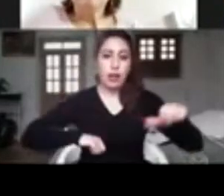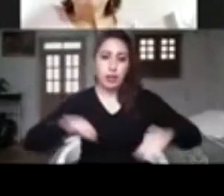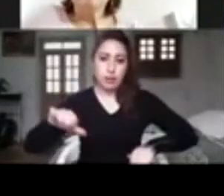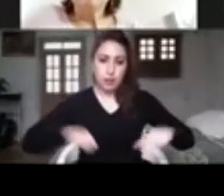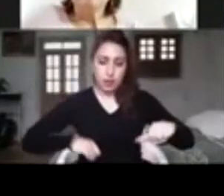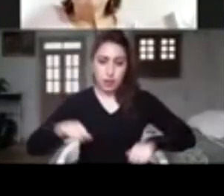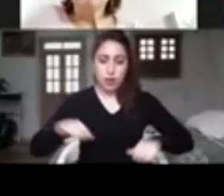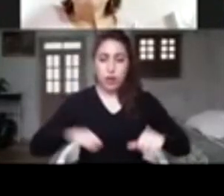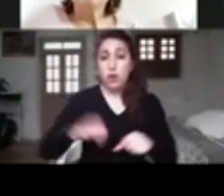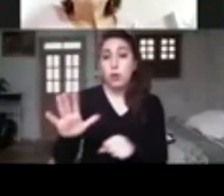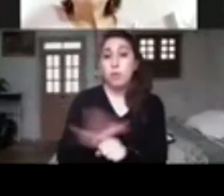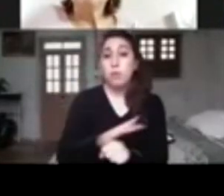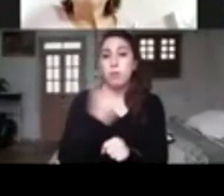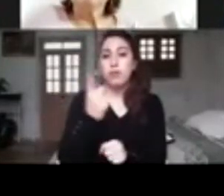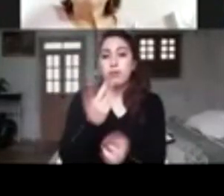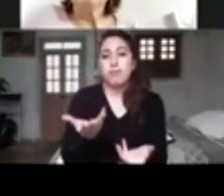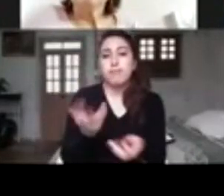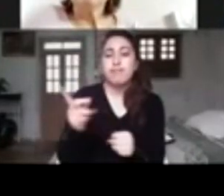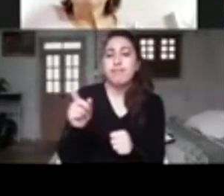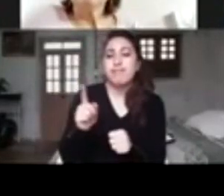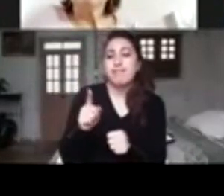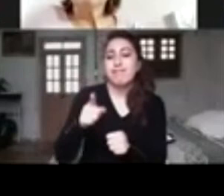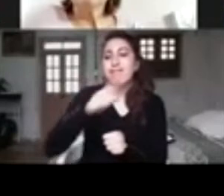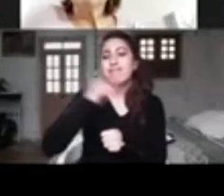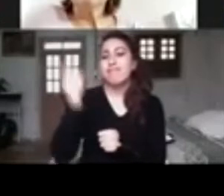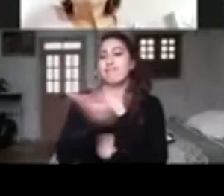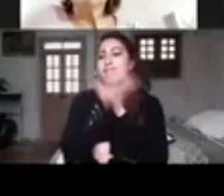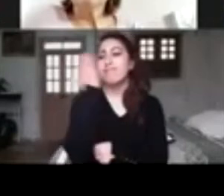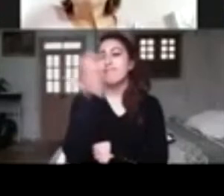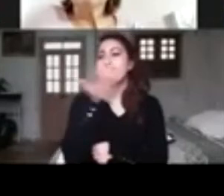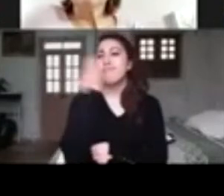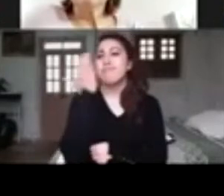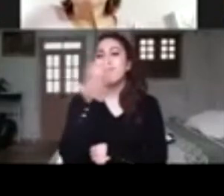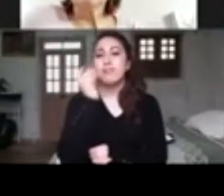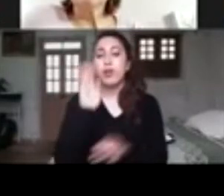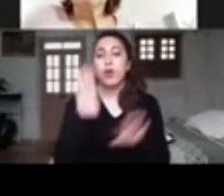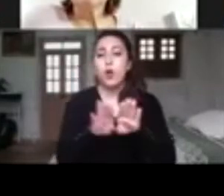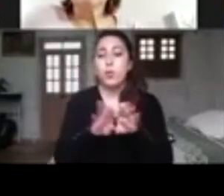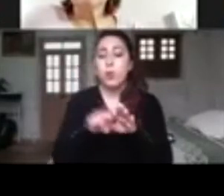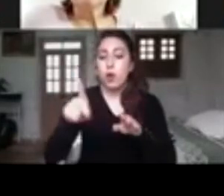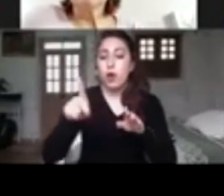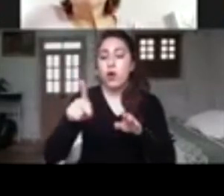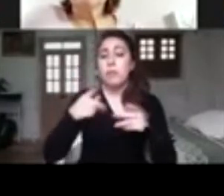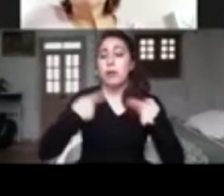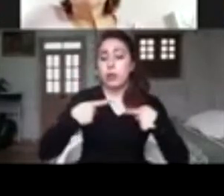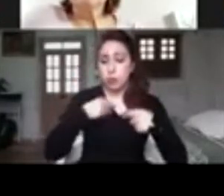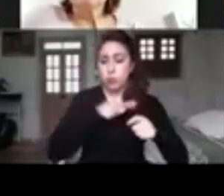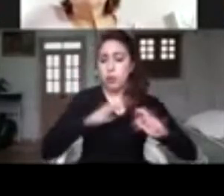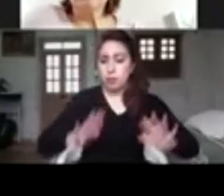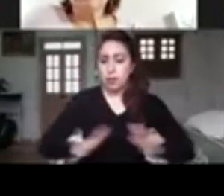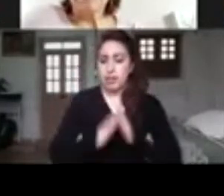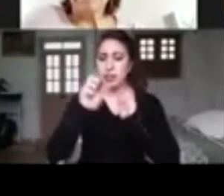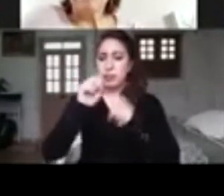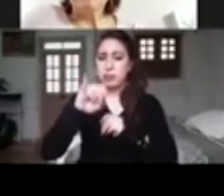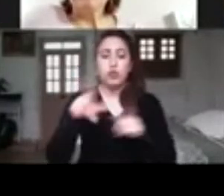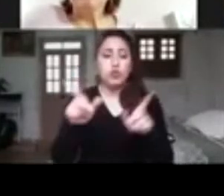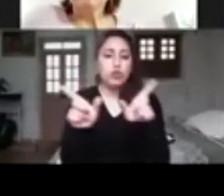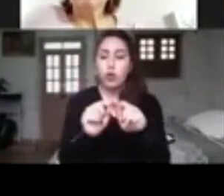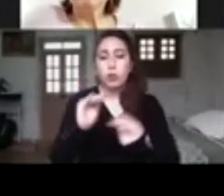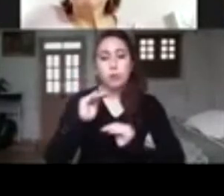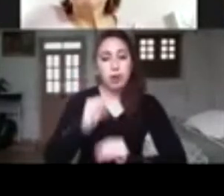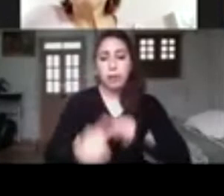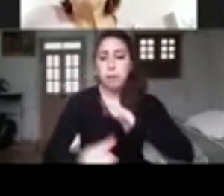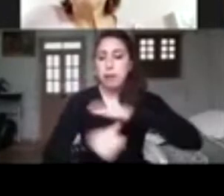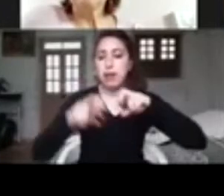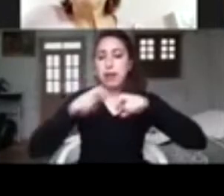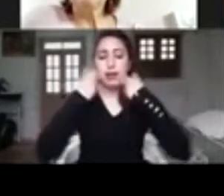estamos como acostumbrados a ver el Parlamento Abierto en mesas de debate. Sin embargo, aquí hay tantas